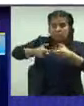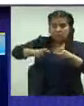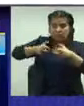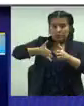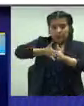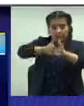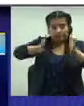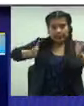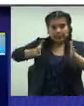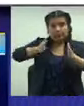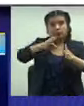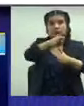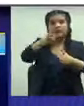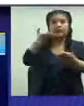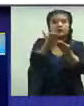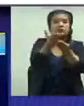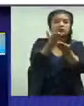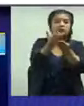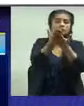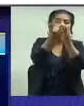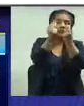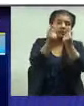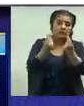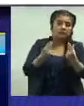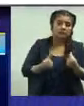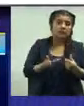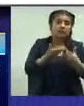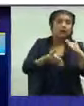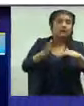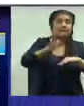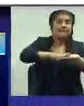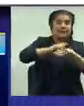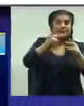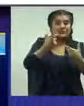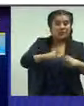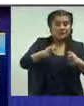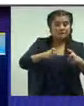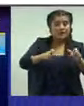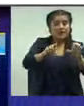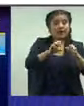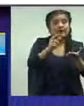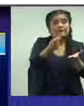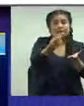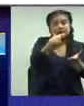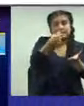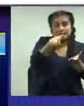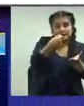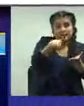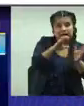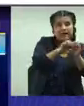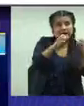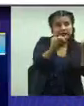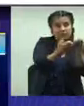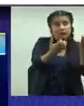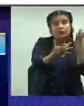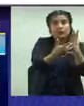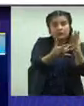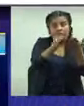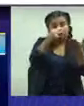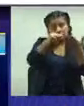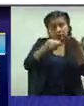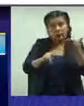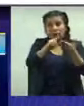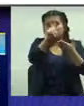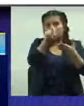abiertos y que están haciendo una petición de presupuesto para poder abastecer equipamiento, medicamentos, insumos, si tienen ya levantado y puesto en